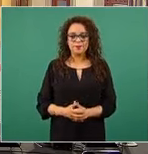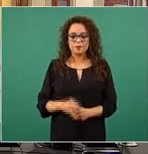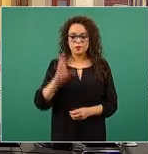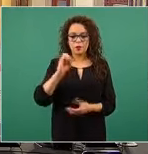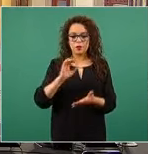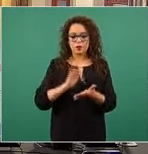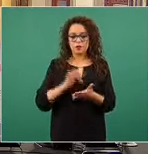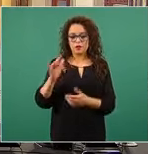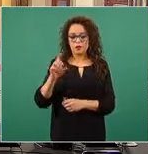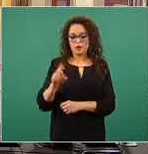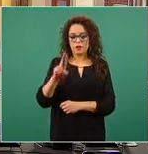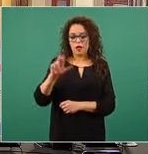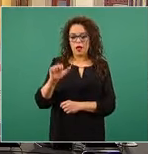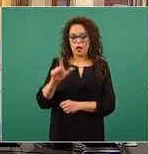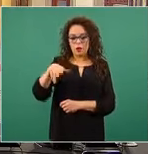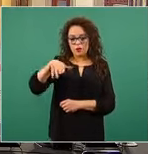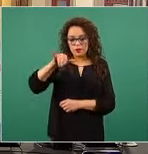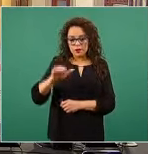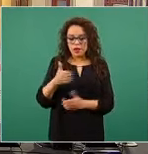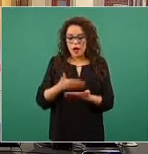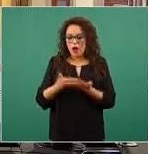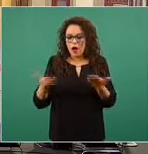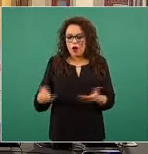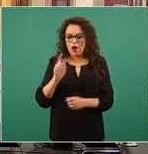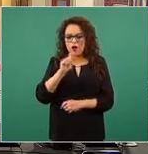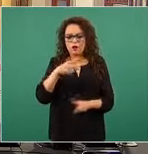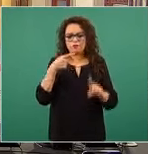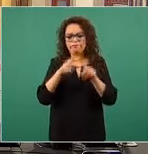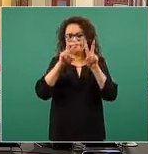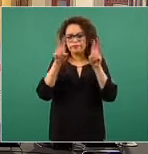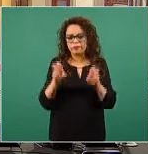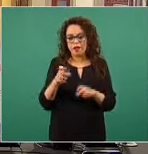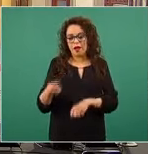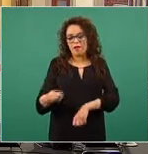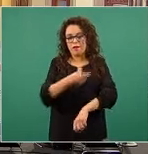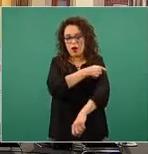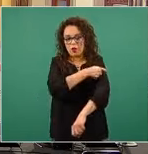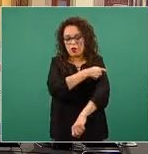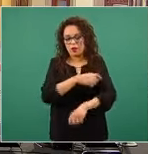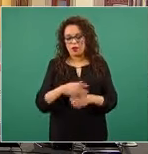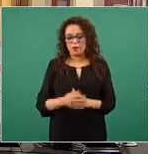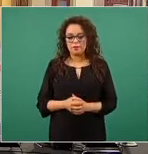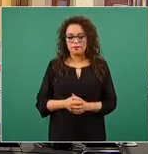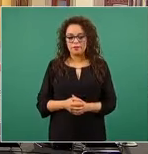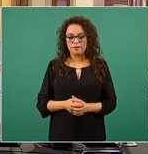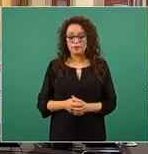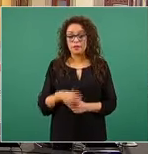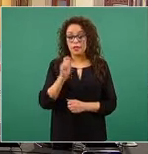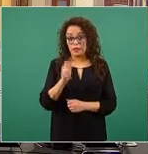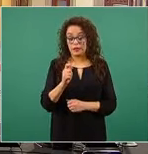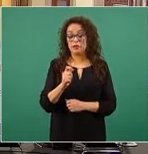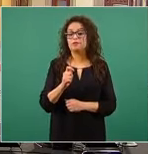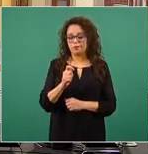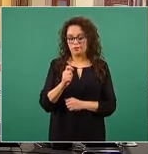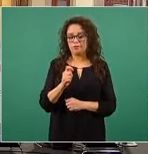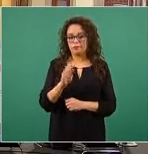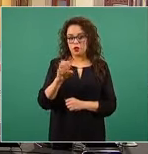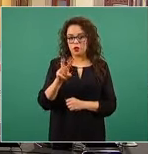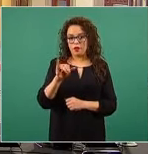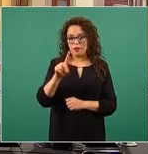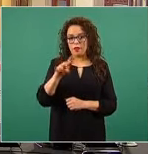Gracias, doctora Lomía. Vamos ahora a hablar de la vacunación, primero de la vacunación contra COVID-19